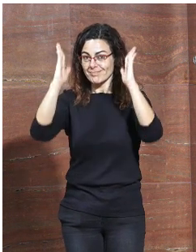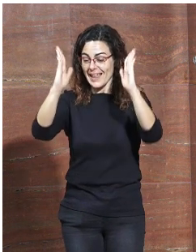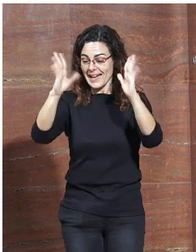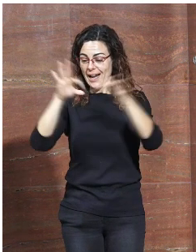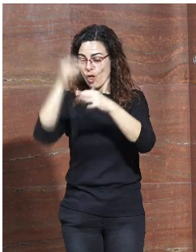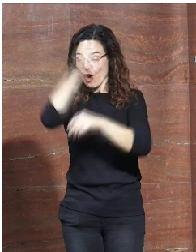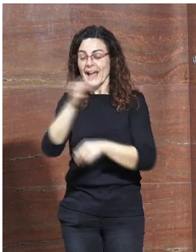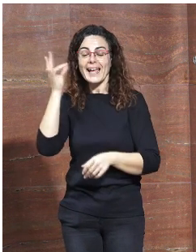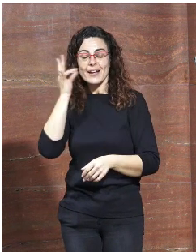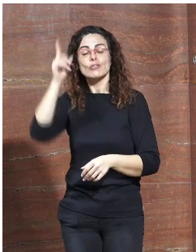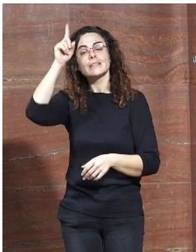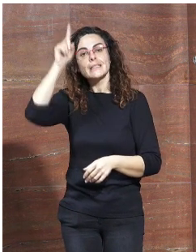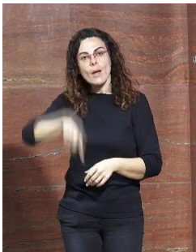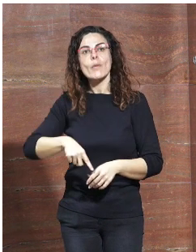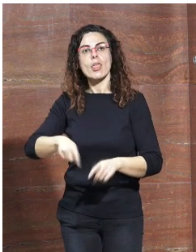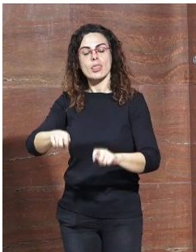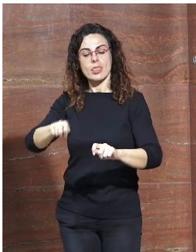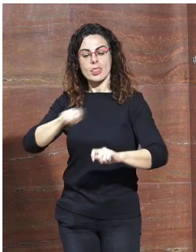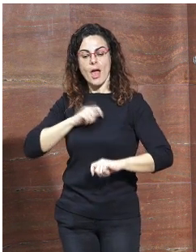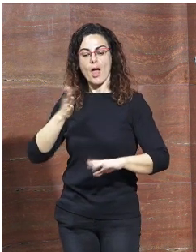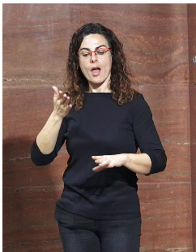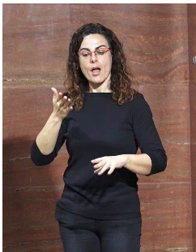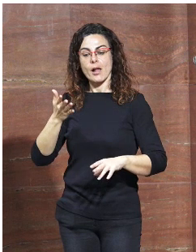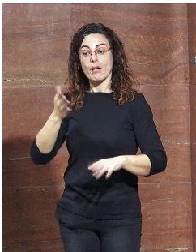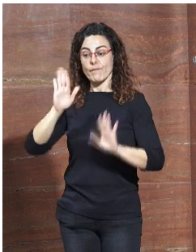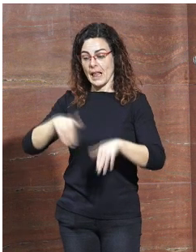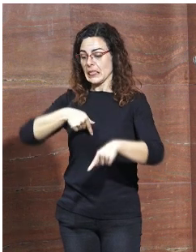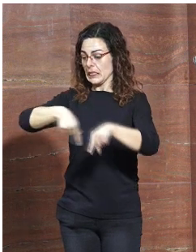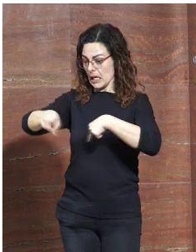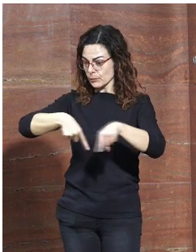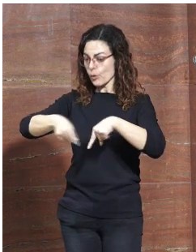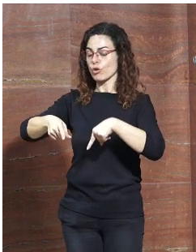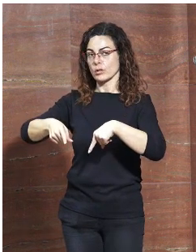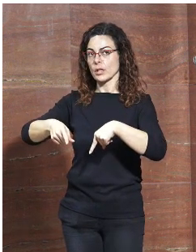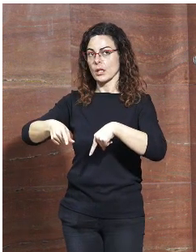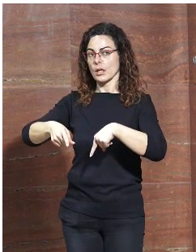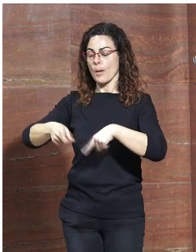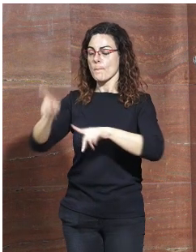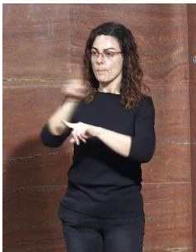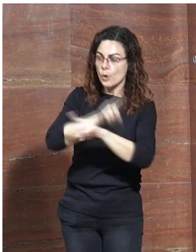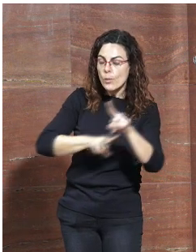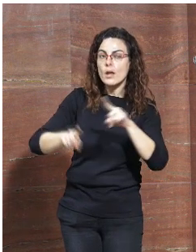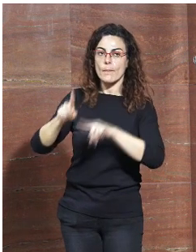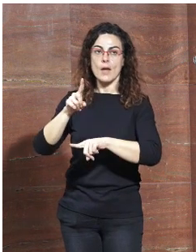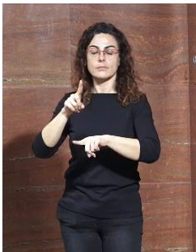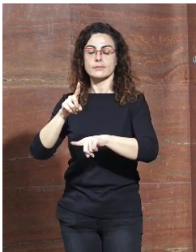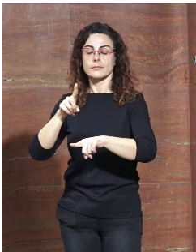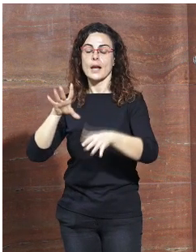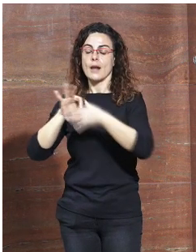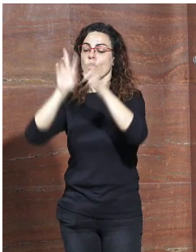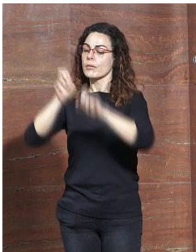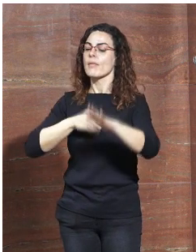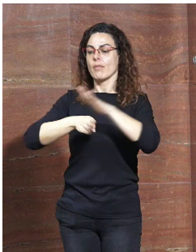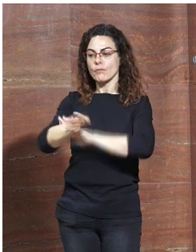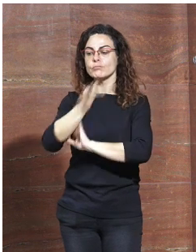que también incide en que nuestro transporte también siga teniendo quiebras importantes en la